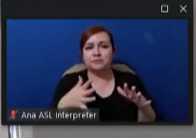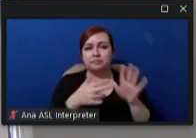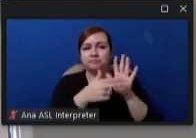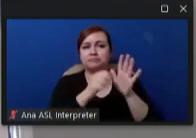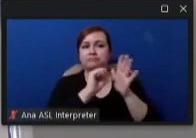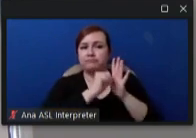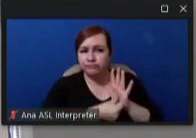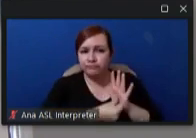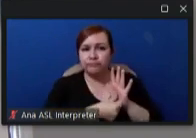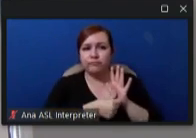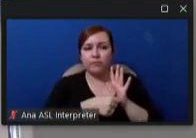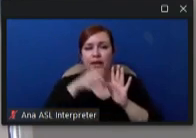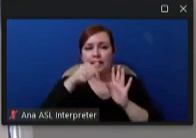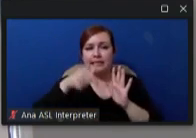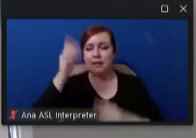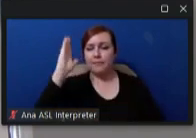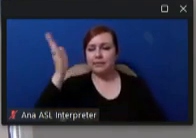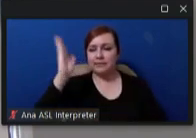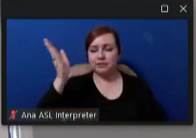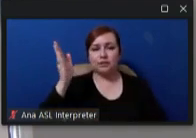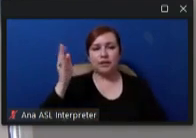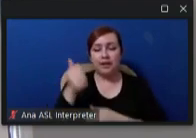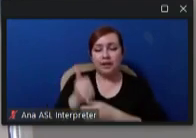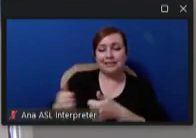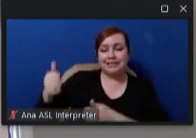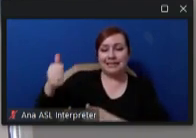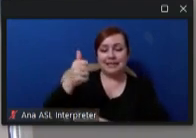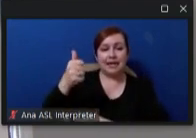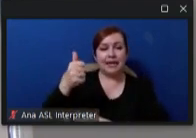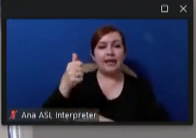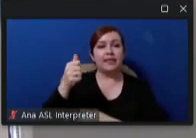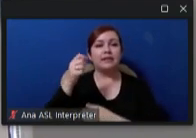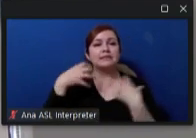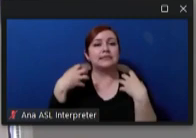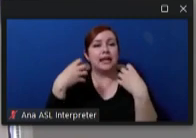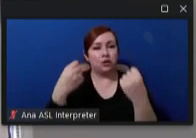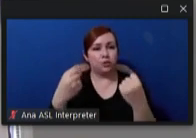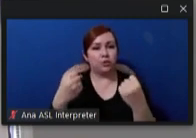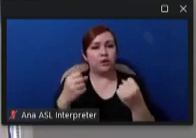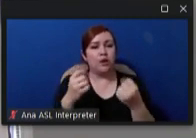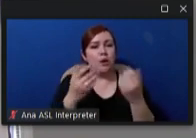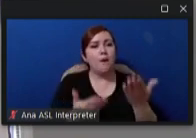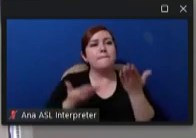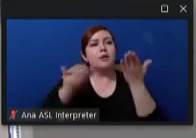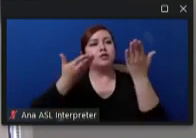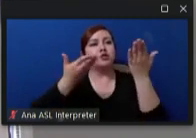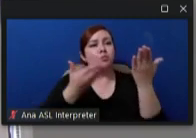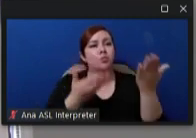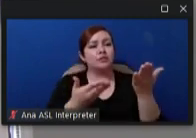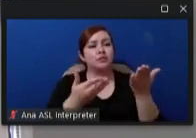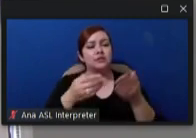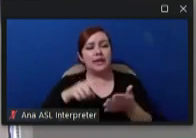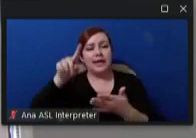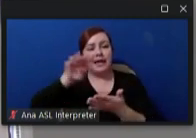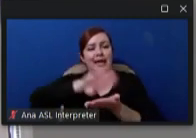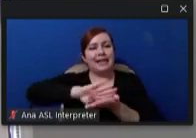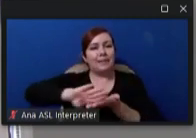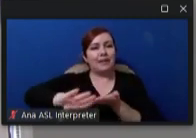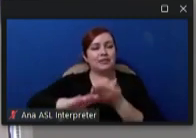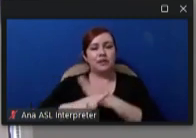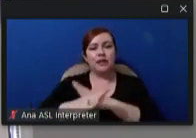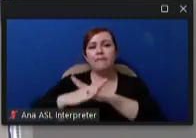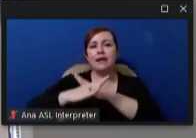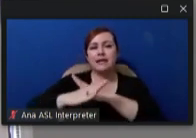instancia. La Secretaría de Salud. Con la asignación de presupuestos, la eliminación de barreras de cualquier tipo,